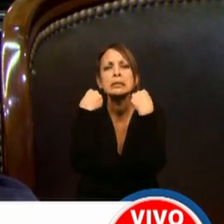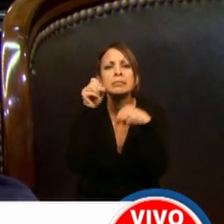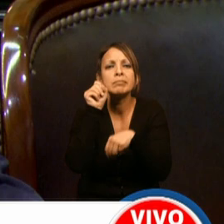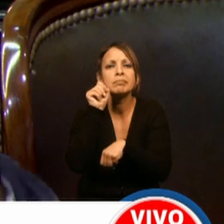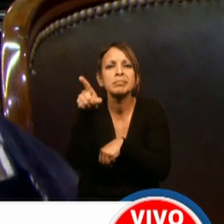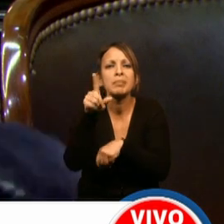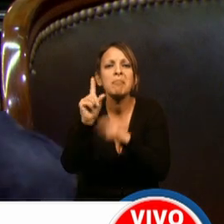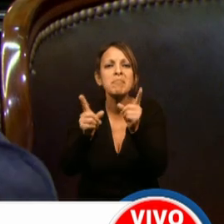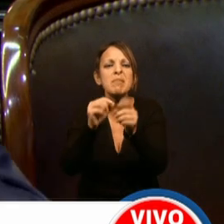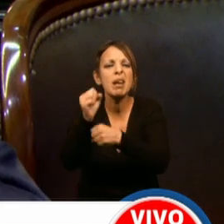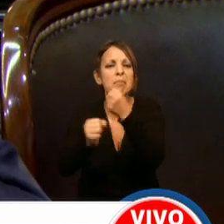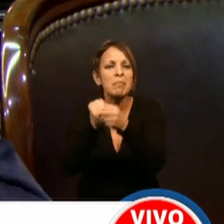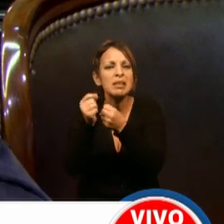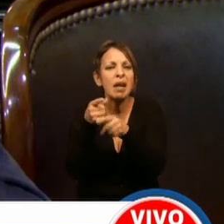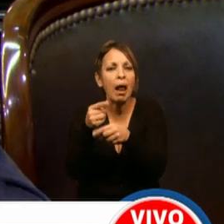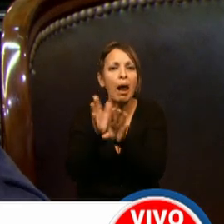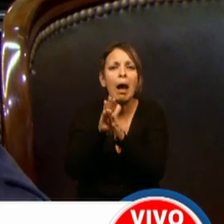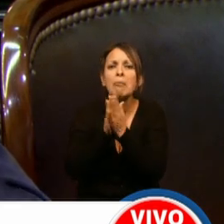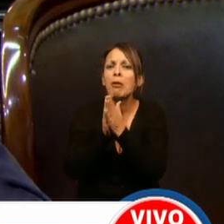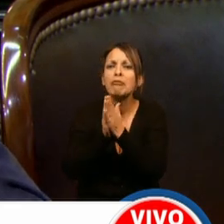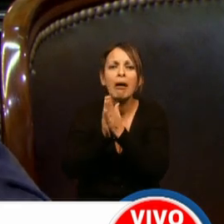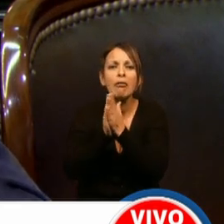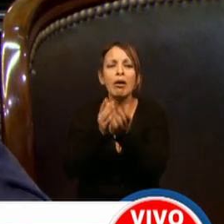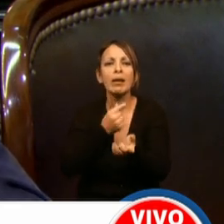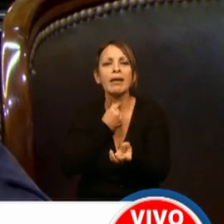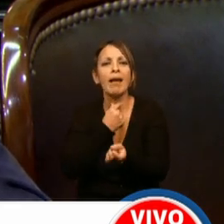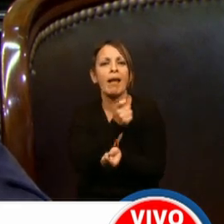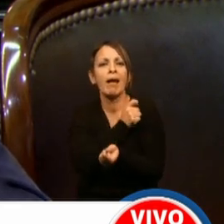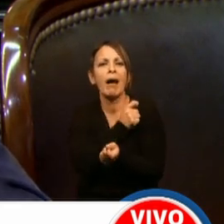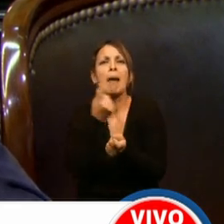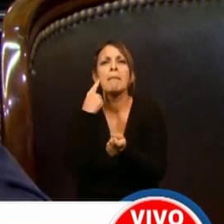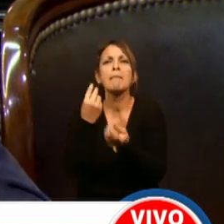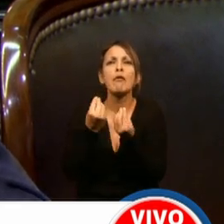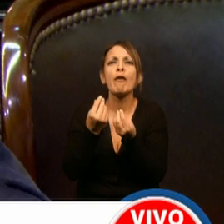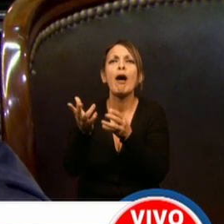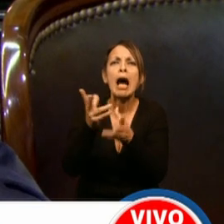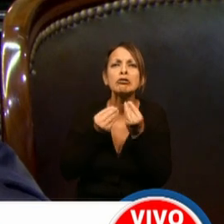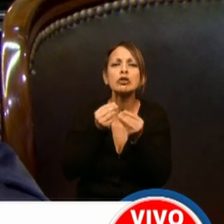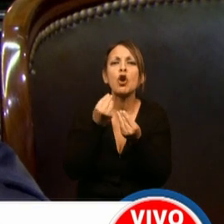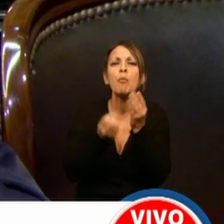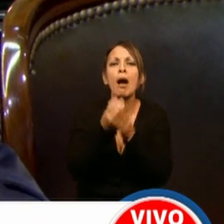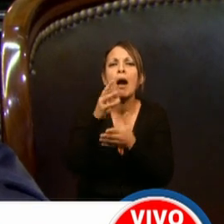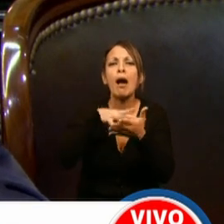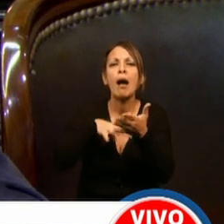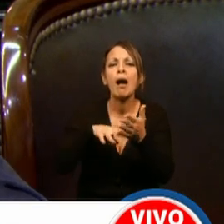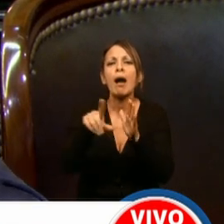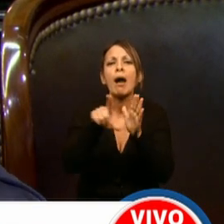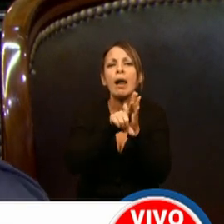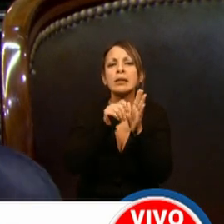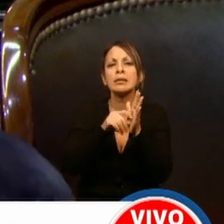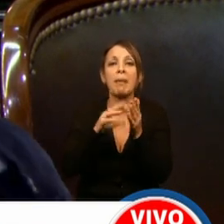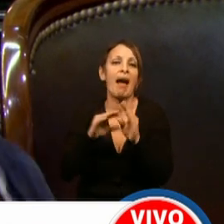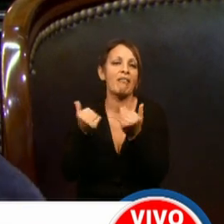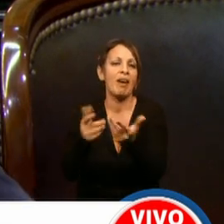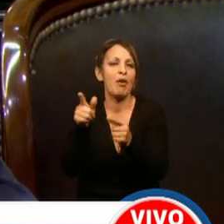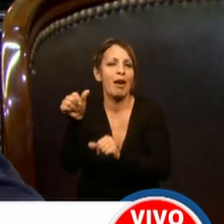de esa empresa transnacional para pedirle que les dicte cómo tienen que hacer las leyes para que sea del gusto de este laboratorio